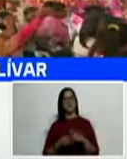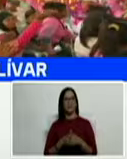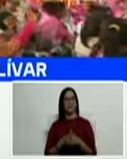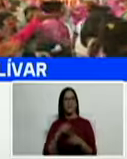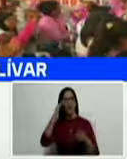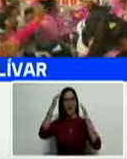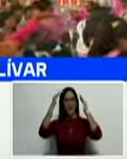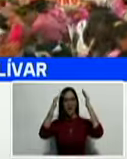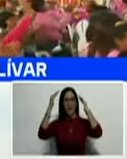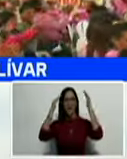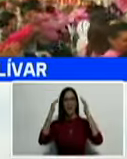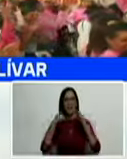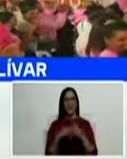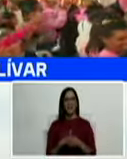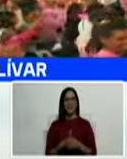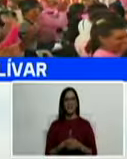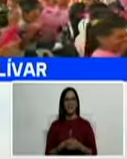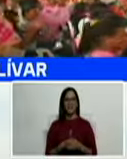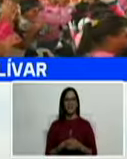Hola, Coralic.